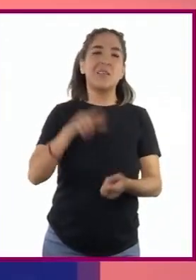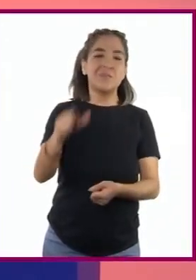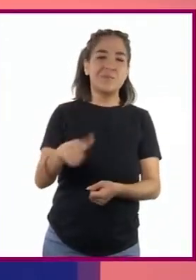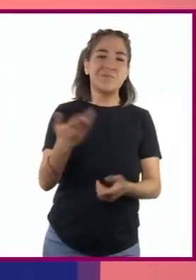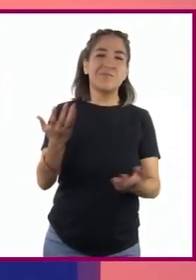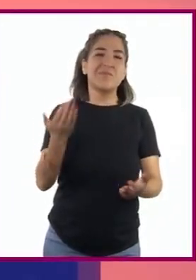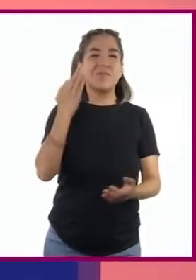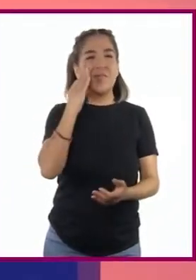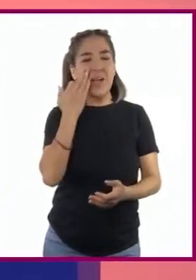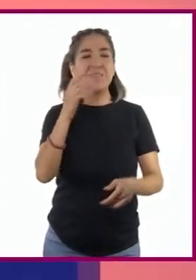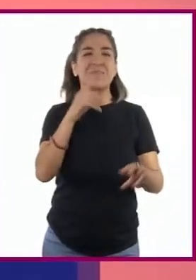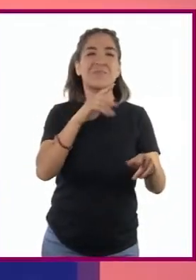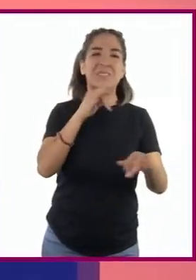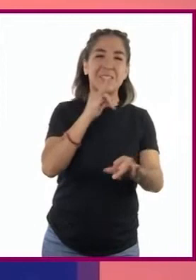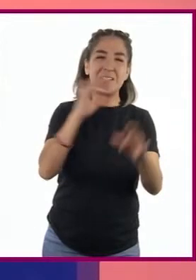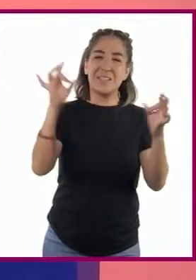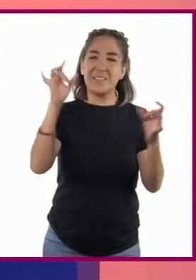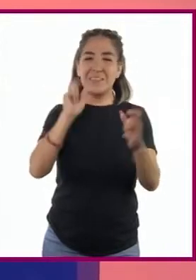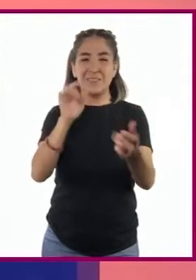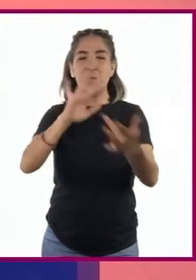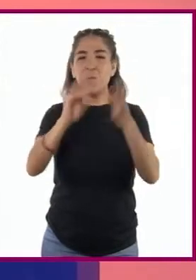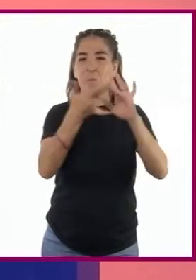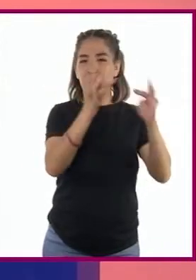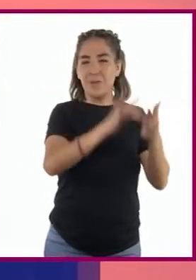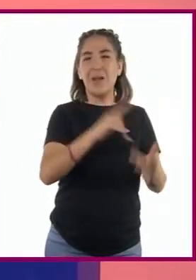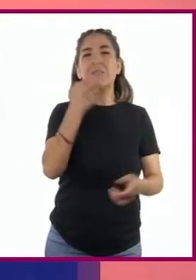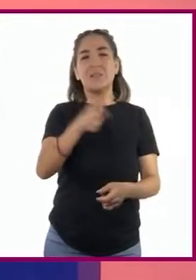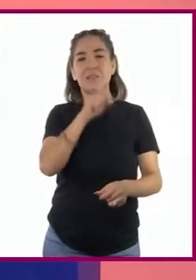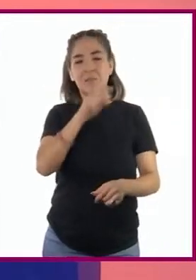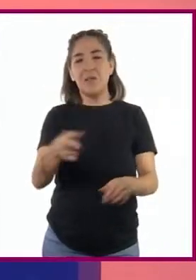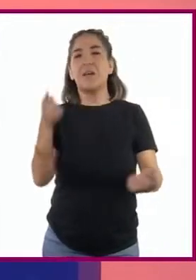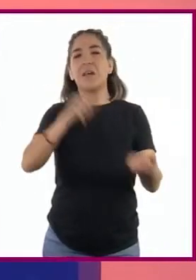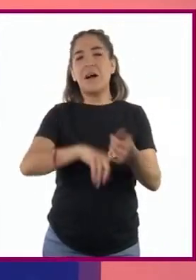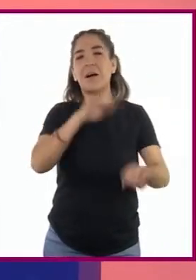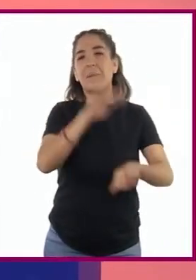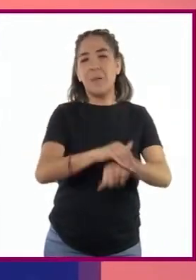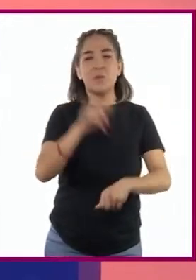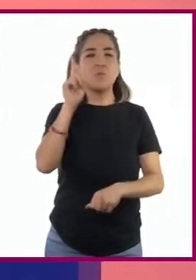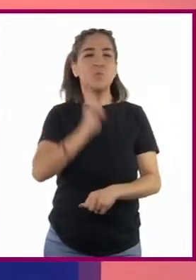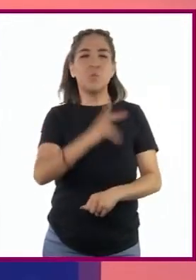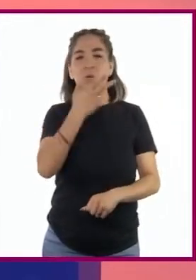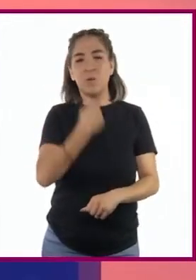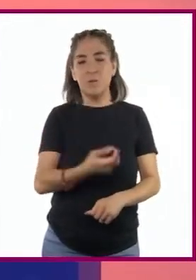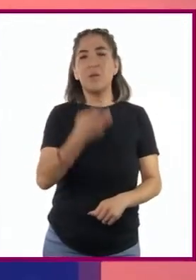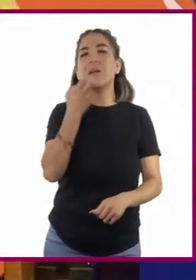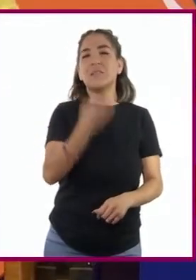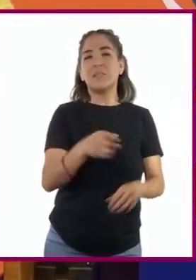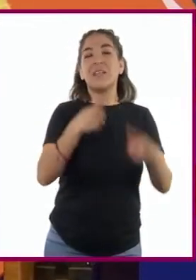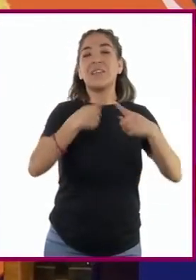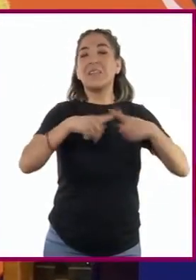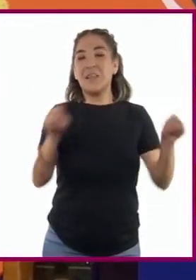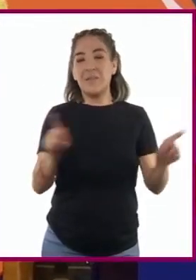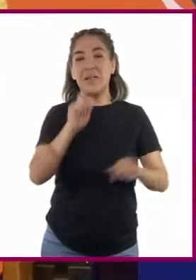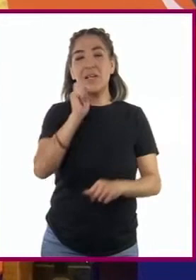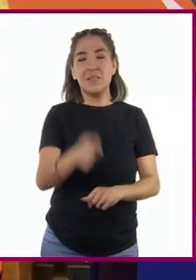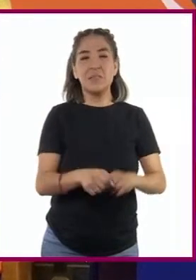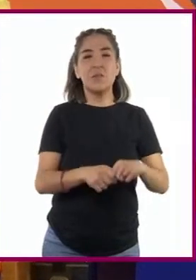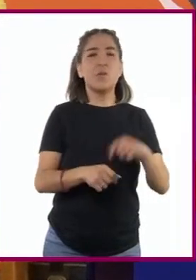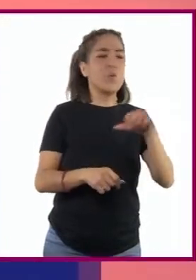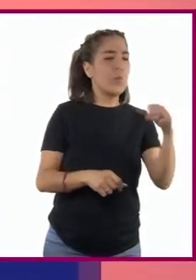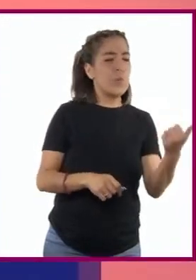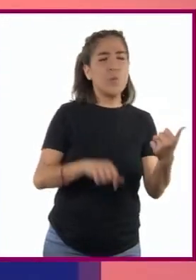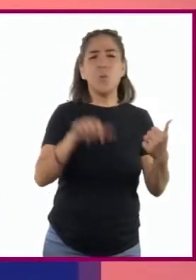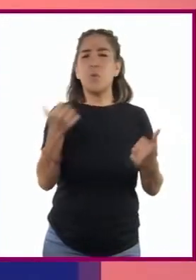o para conversaciones con amigas o amigos y familiares. La diferencia entre uno y